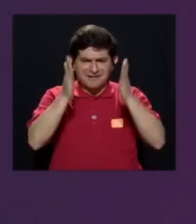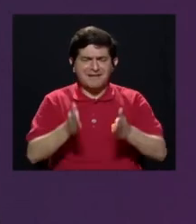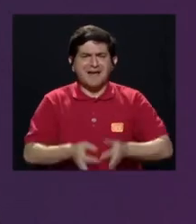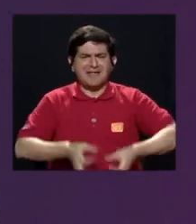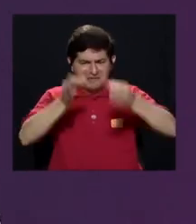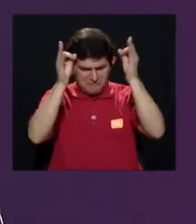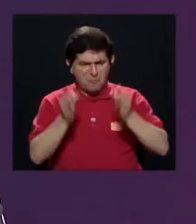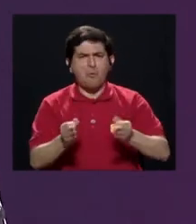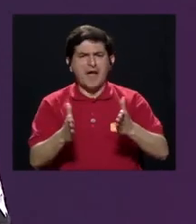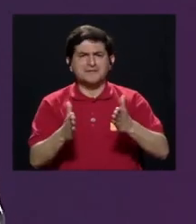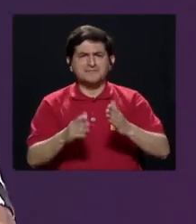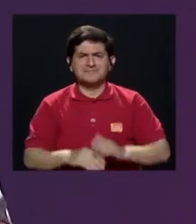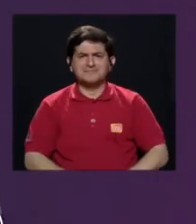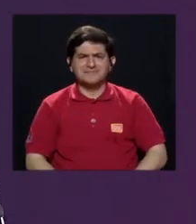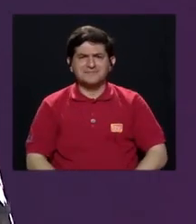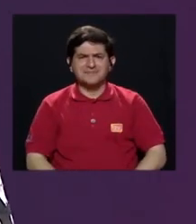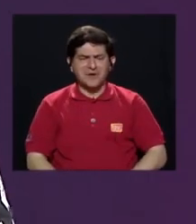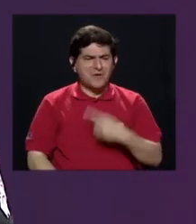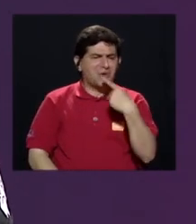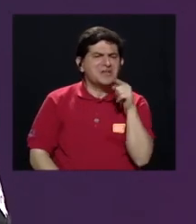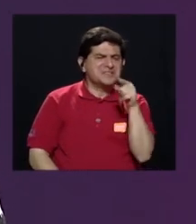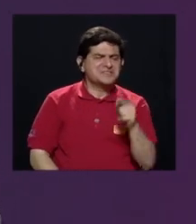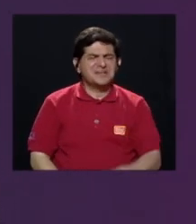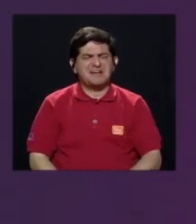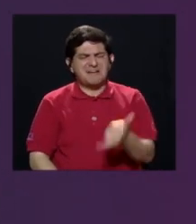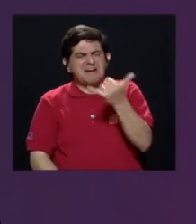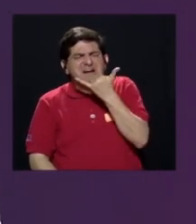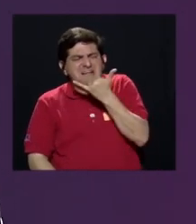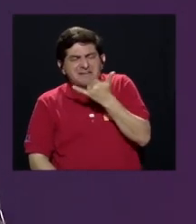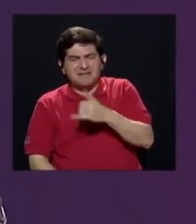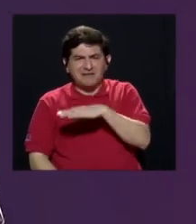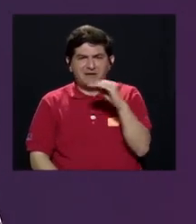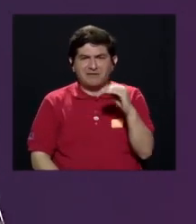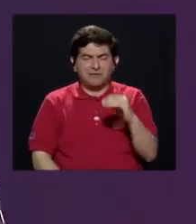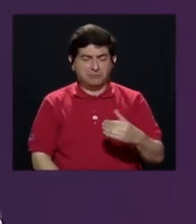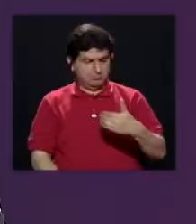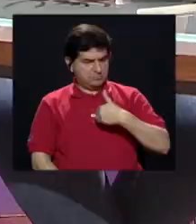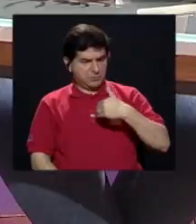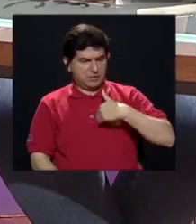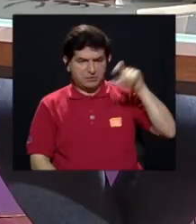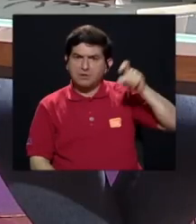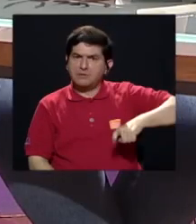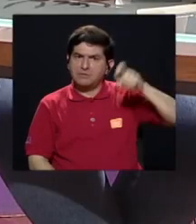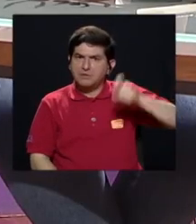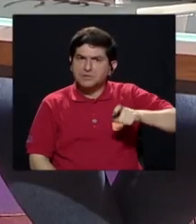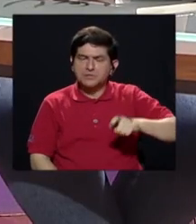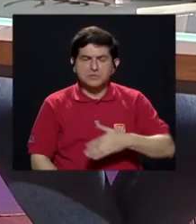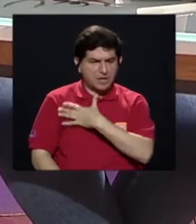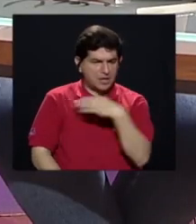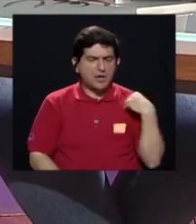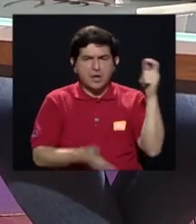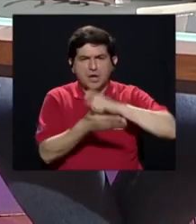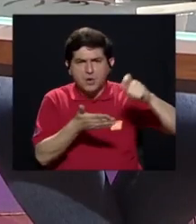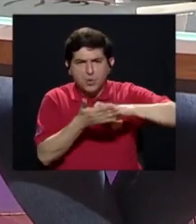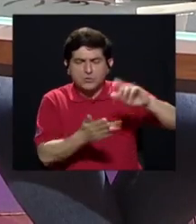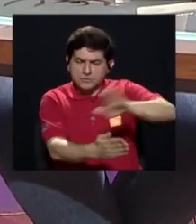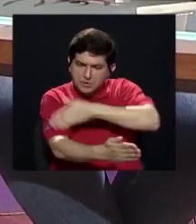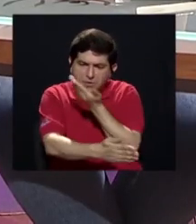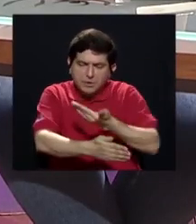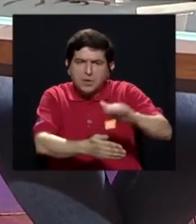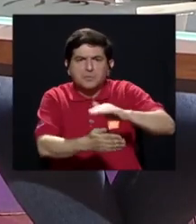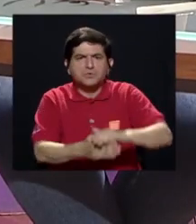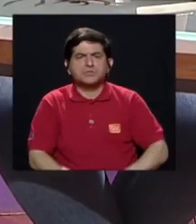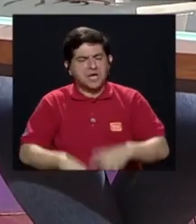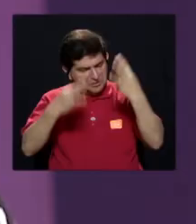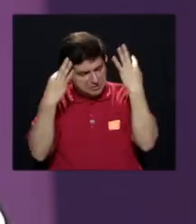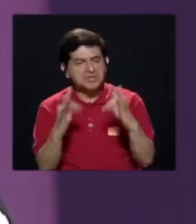juzgar, nadie lo va a tachar por equivocarse, o nada más si tiene la necesidad, si le gusta escribir, si le gusta la música, que